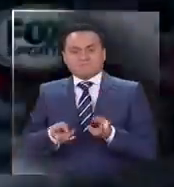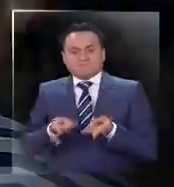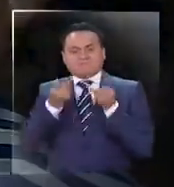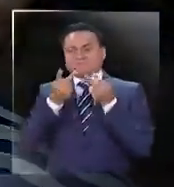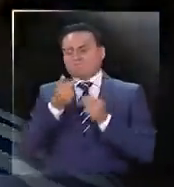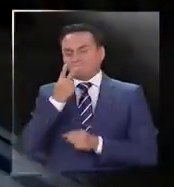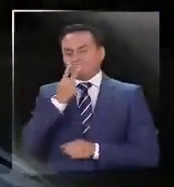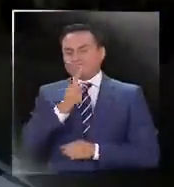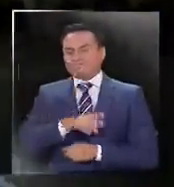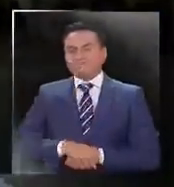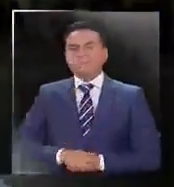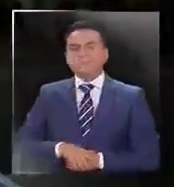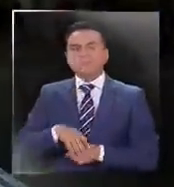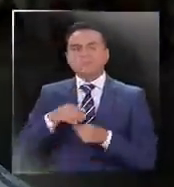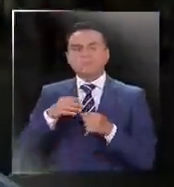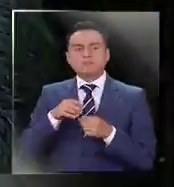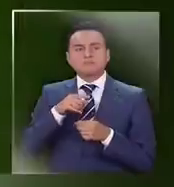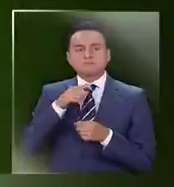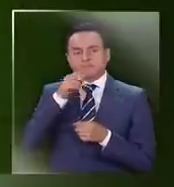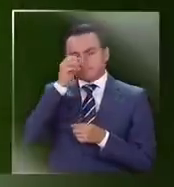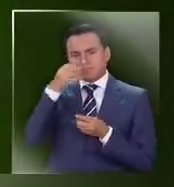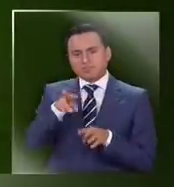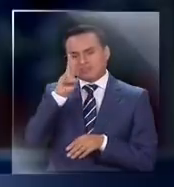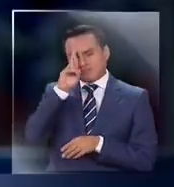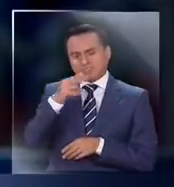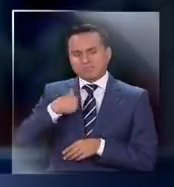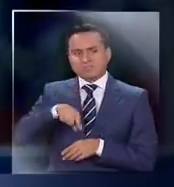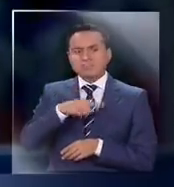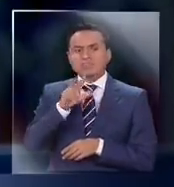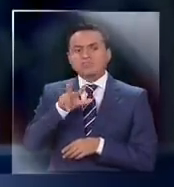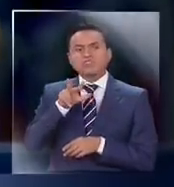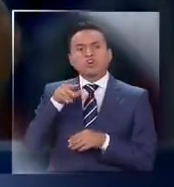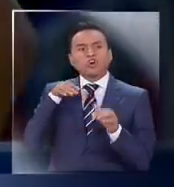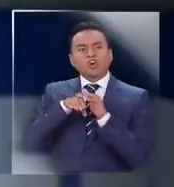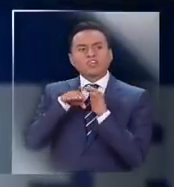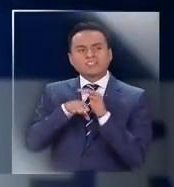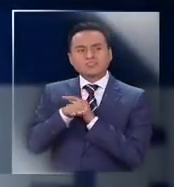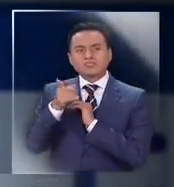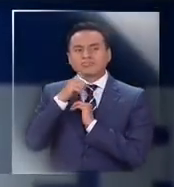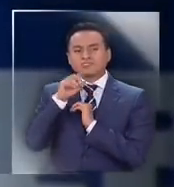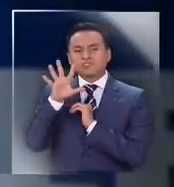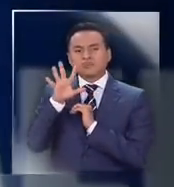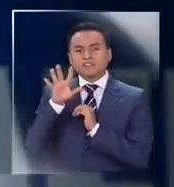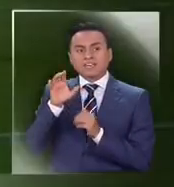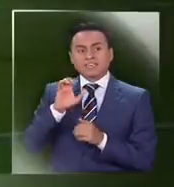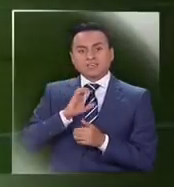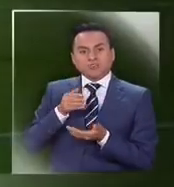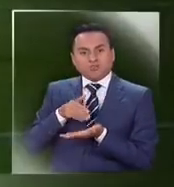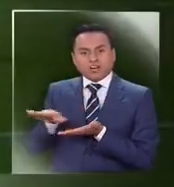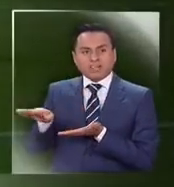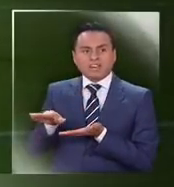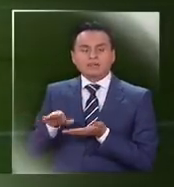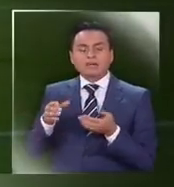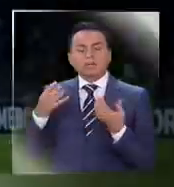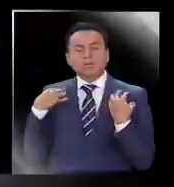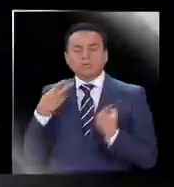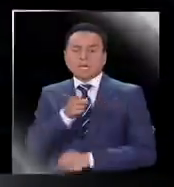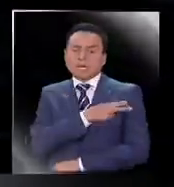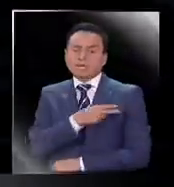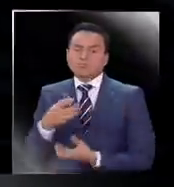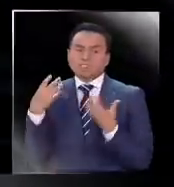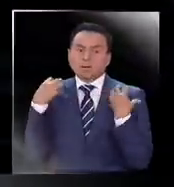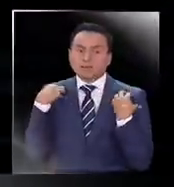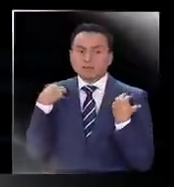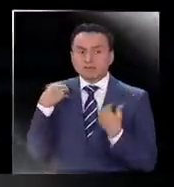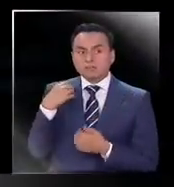levantar. ¿Sabes qué? Nos perdieron el respeto. 18 goles en los últimos 5 encuentros, un técnico fuera y un capitán responsable. Johnny